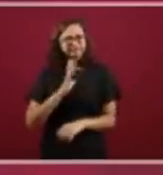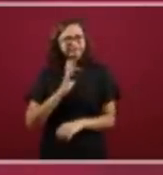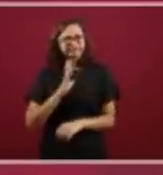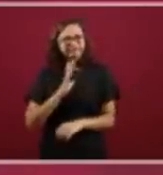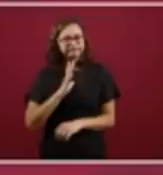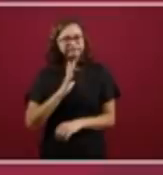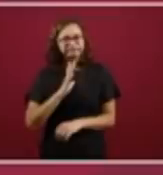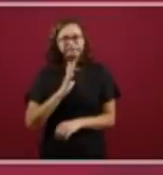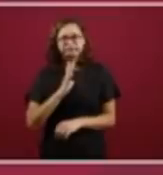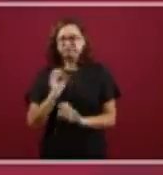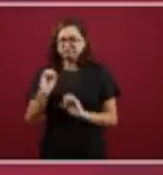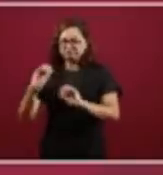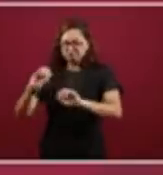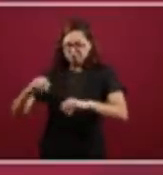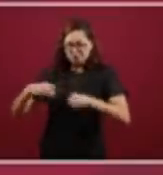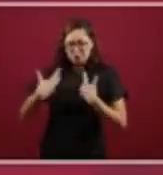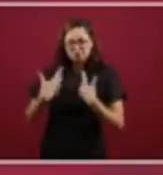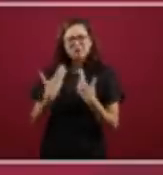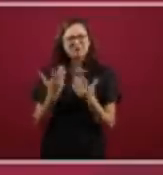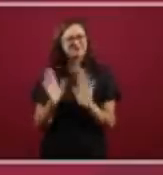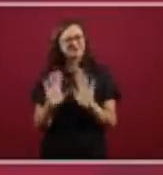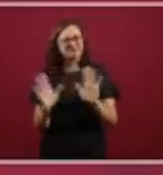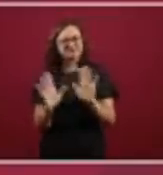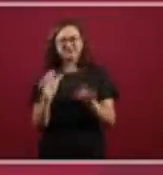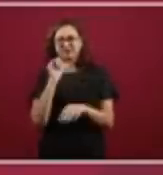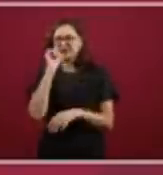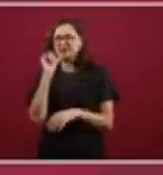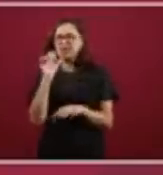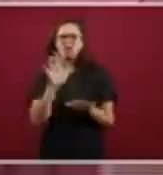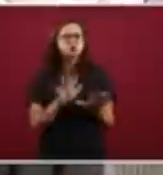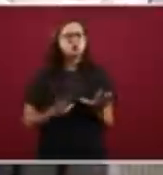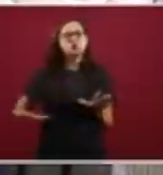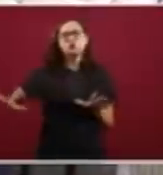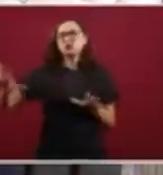no me han abandonado, la sociedad